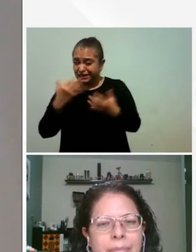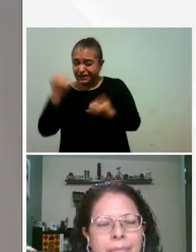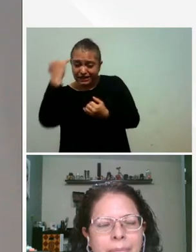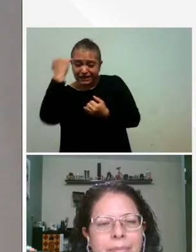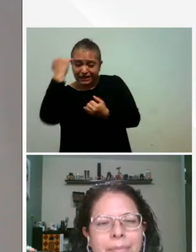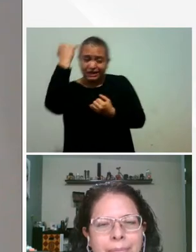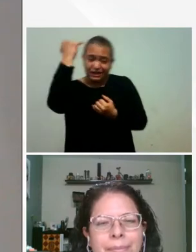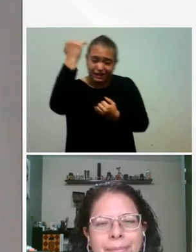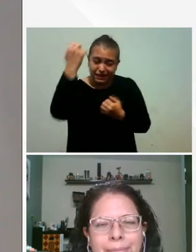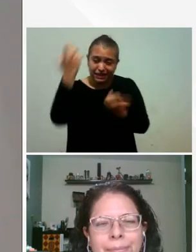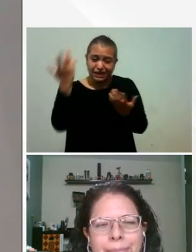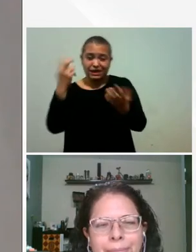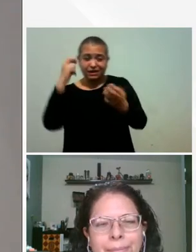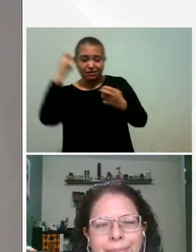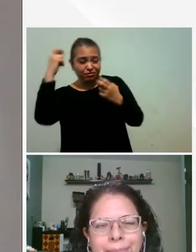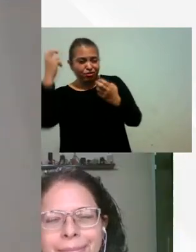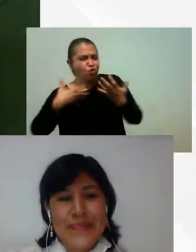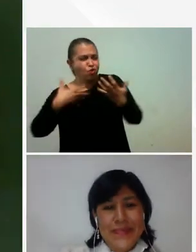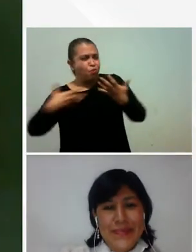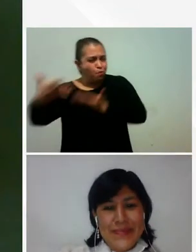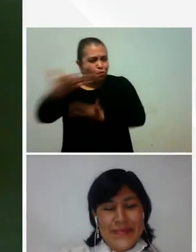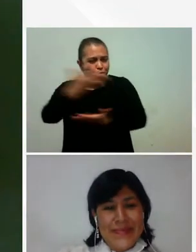compartir a los demás.